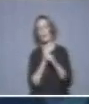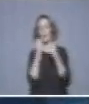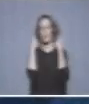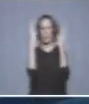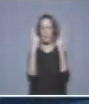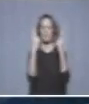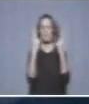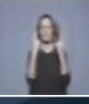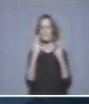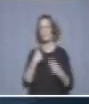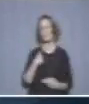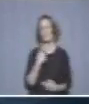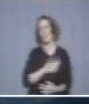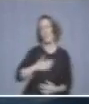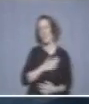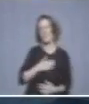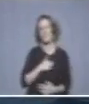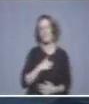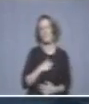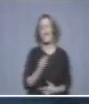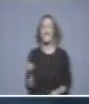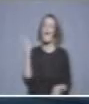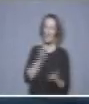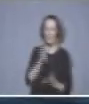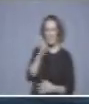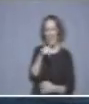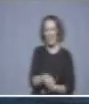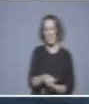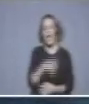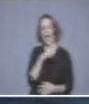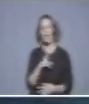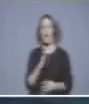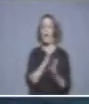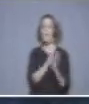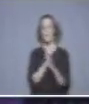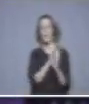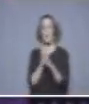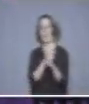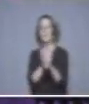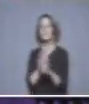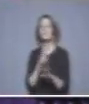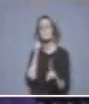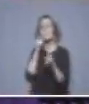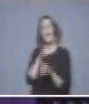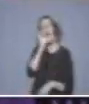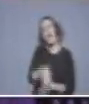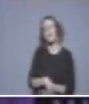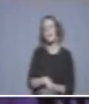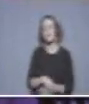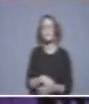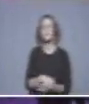Rebotados. Estamos encantadísimos de estar otro año más aquí. Y nada, vamos con nuestro pasacalle. Se lo queremos dedicar toda nuestra